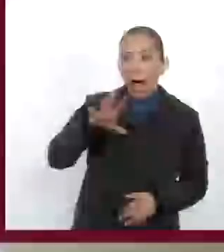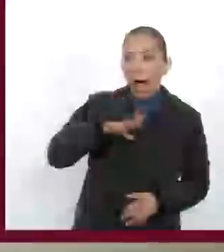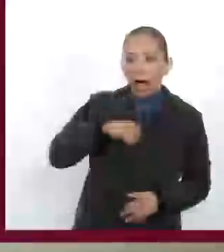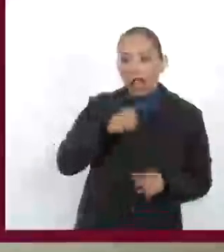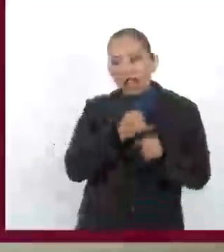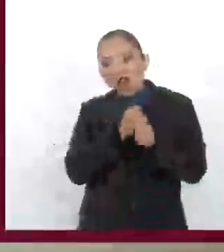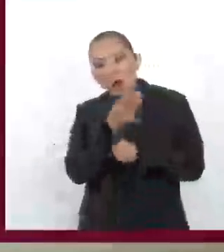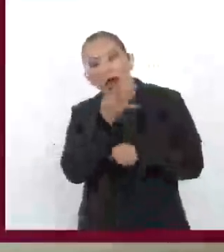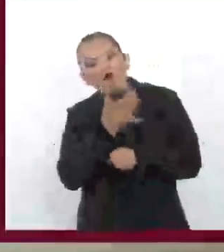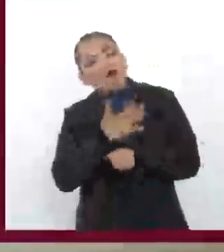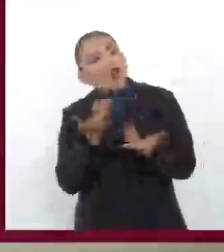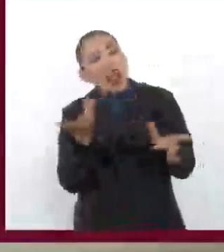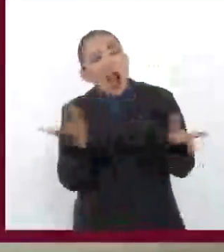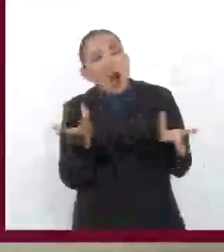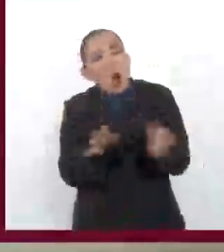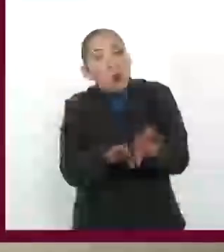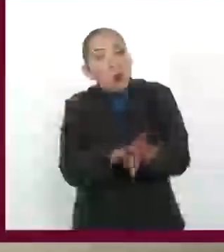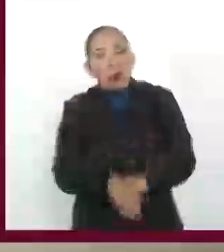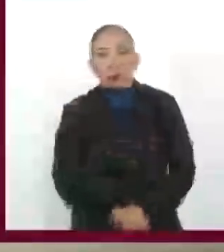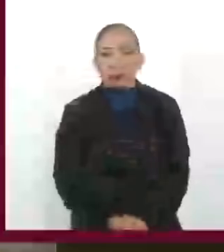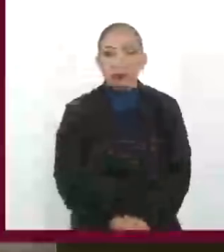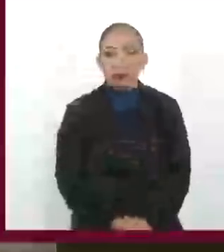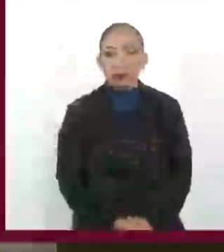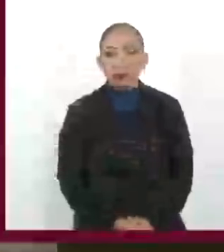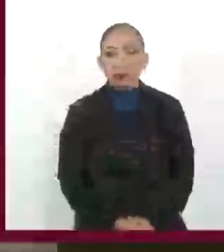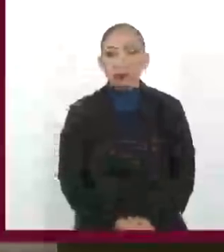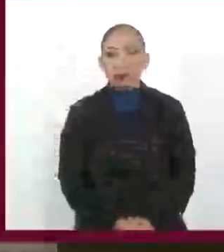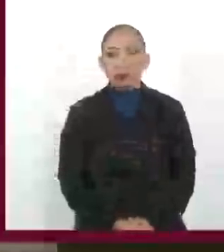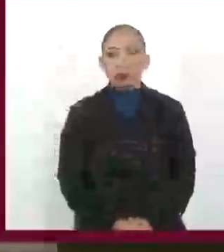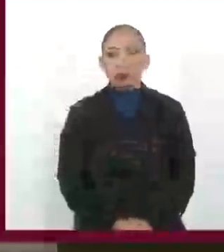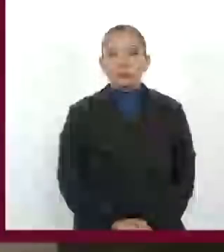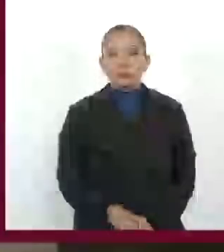Vamos a ver si hay un área de informes o alguien que nos diga qué hacer.